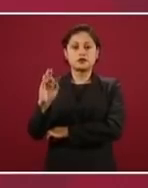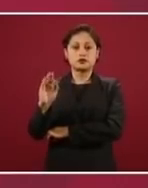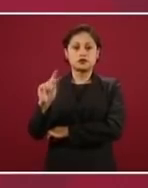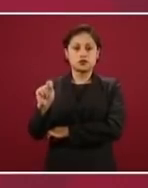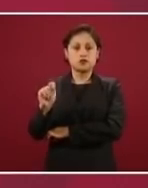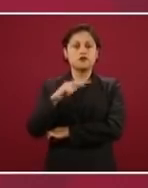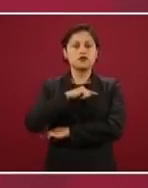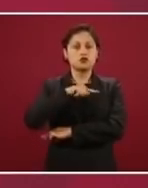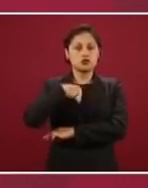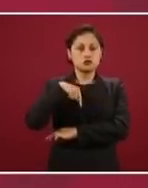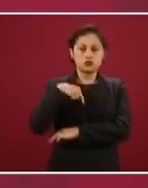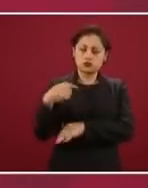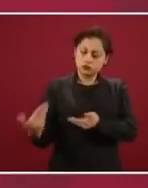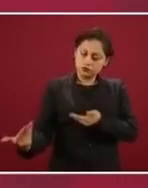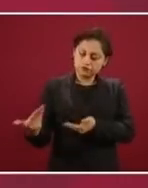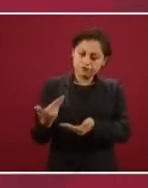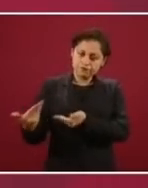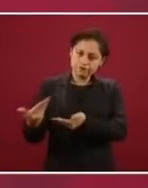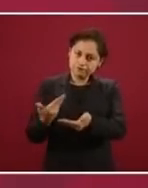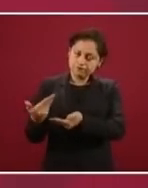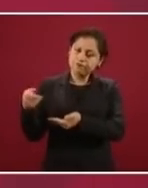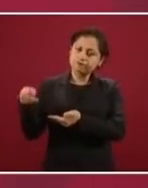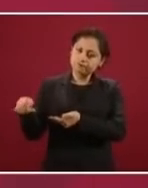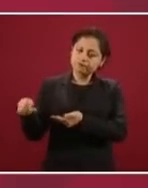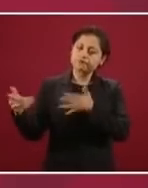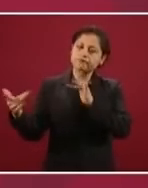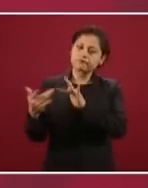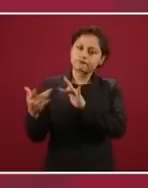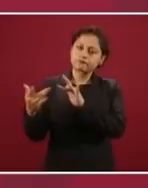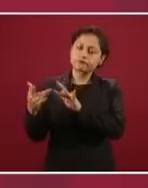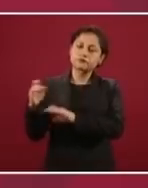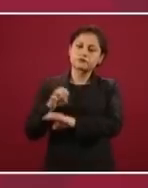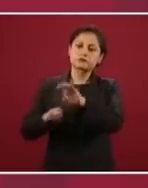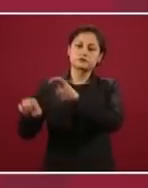tiempos nos visitó